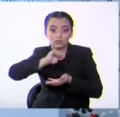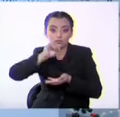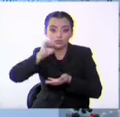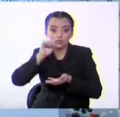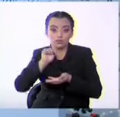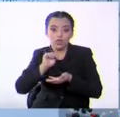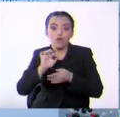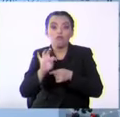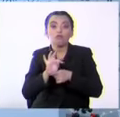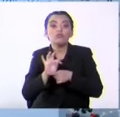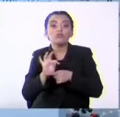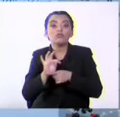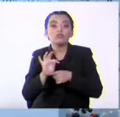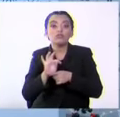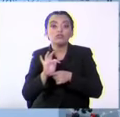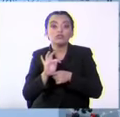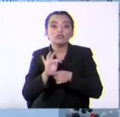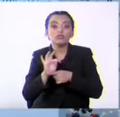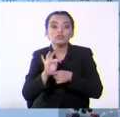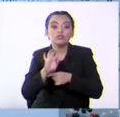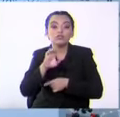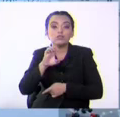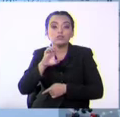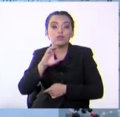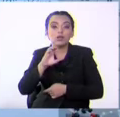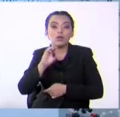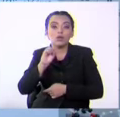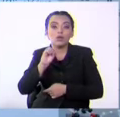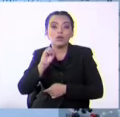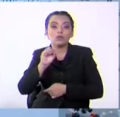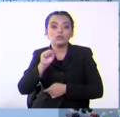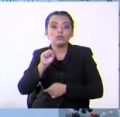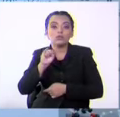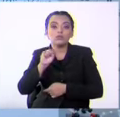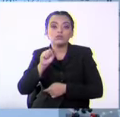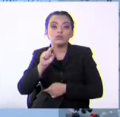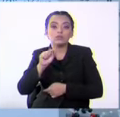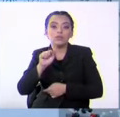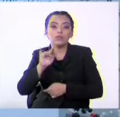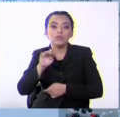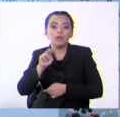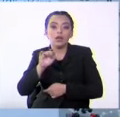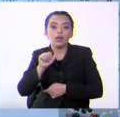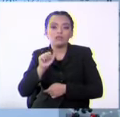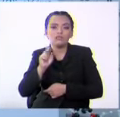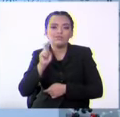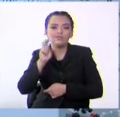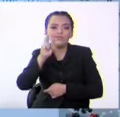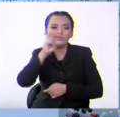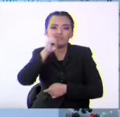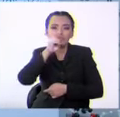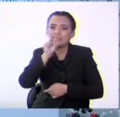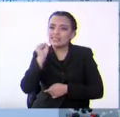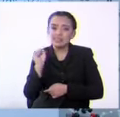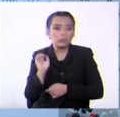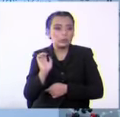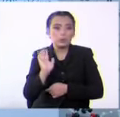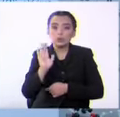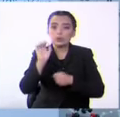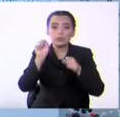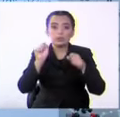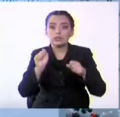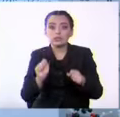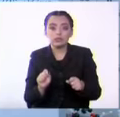funciones ecosistémicas, las cuales extrañamente casi nunca se pueden introducir y tomar